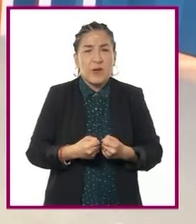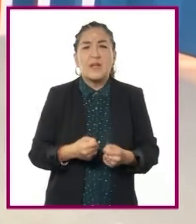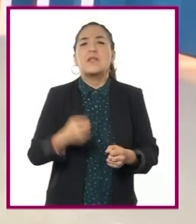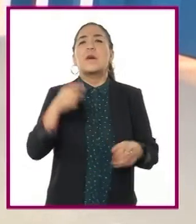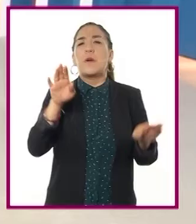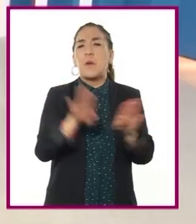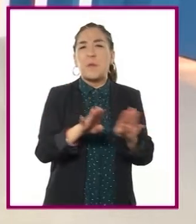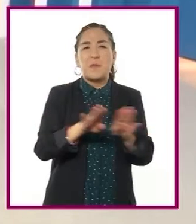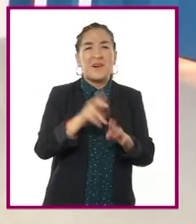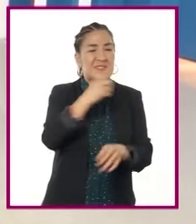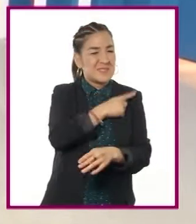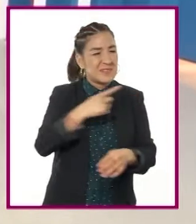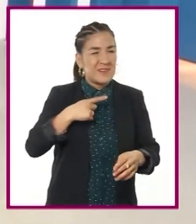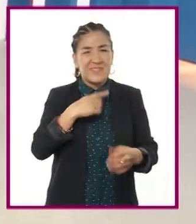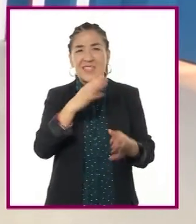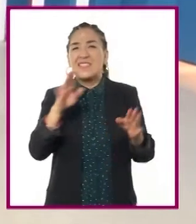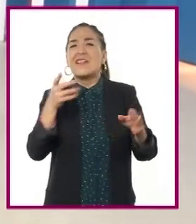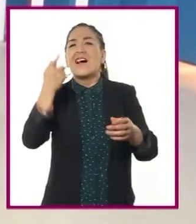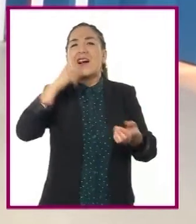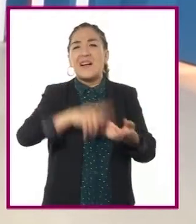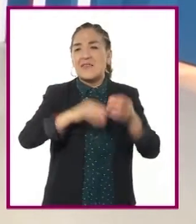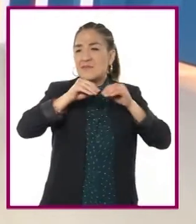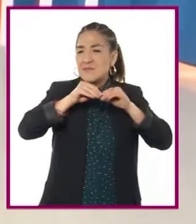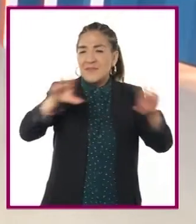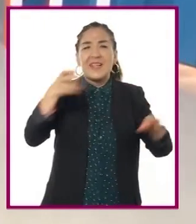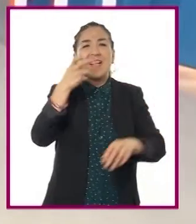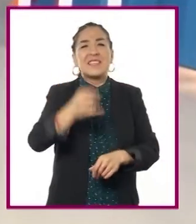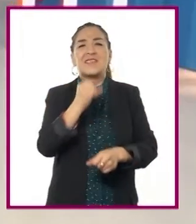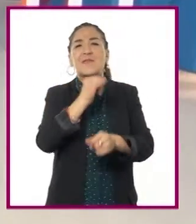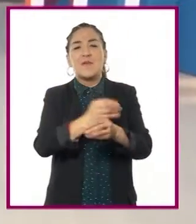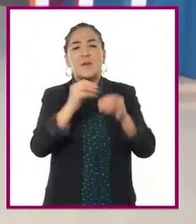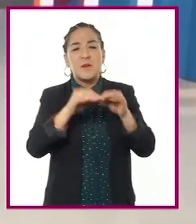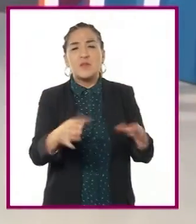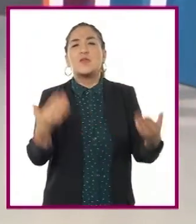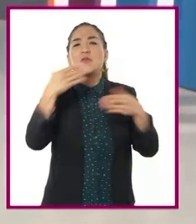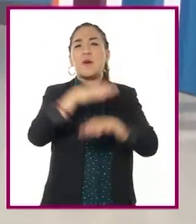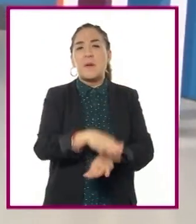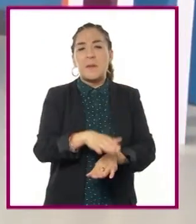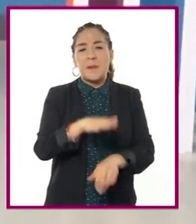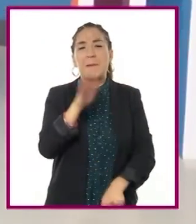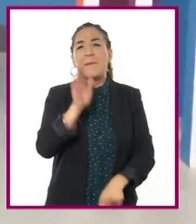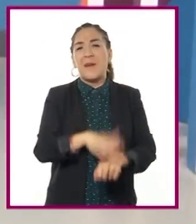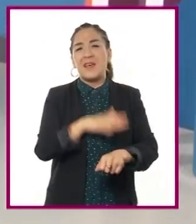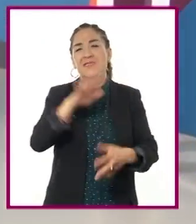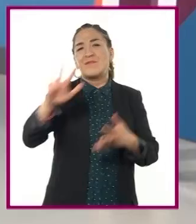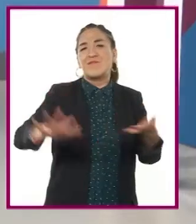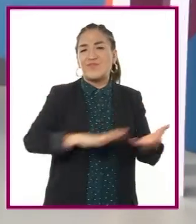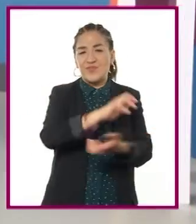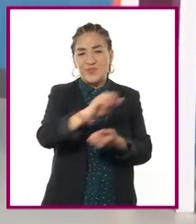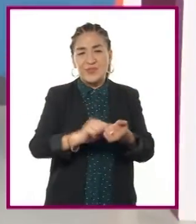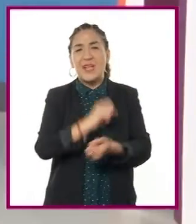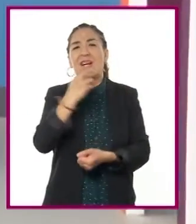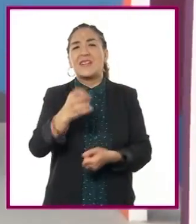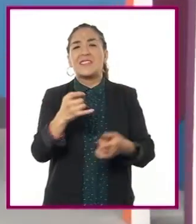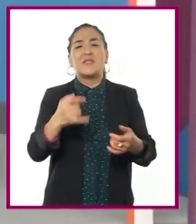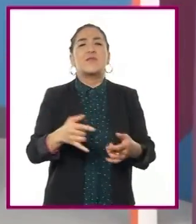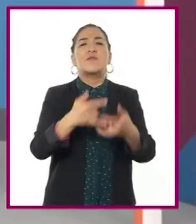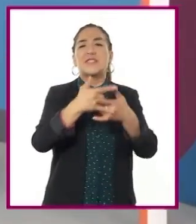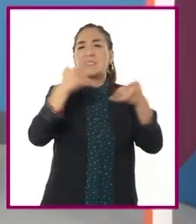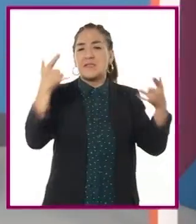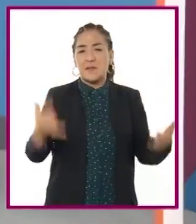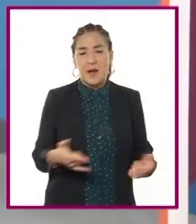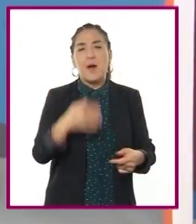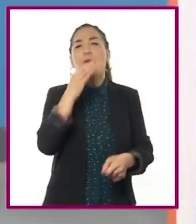todos los medios que saliera a la luz la información acerca del mayor desastre nuclear de la historia.